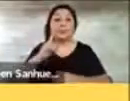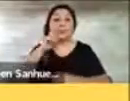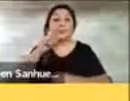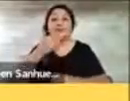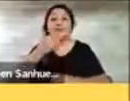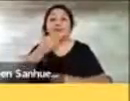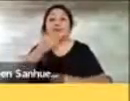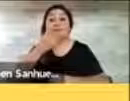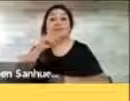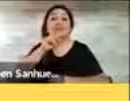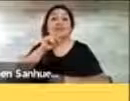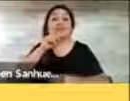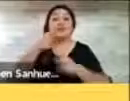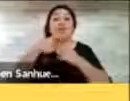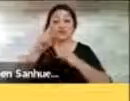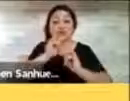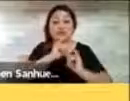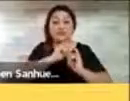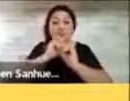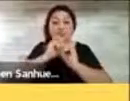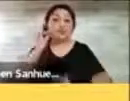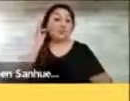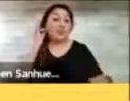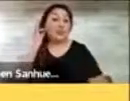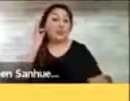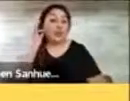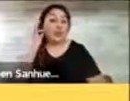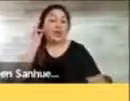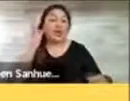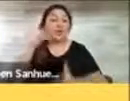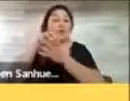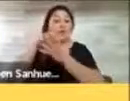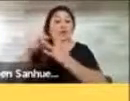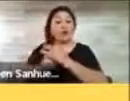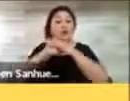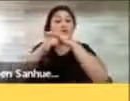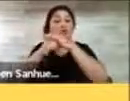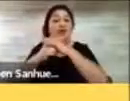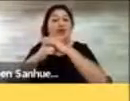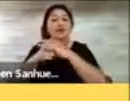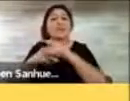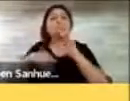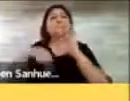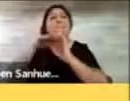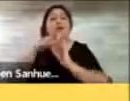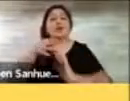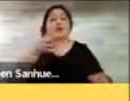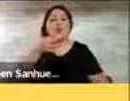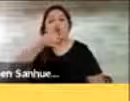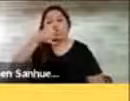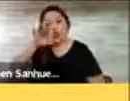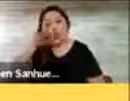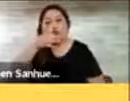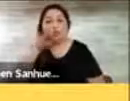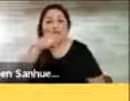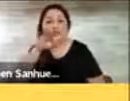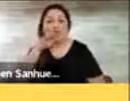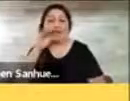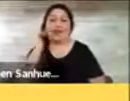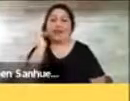otro tipo de contenidos que son el de las mujeres y el de los pueblos originarios, que son contenidos más bien narrativos, donde les contamos ciertas cosas a los